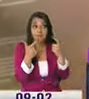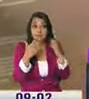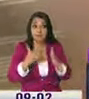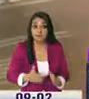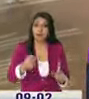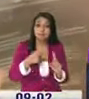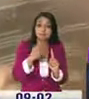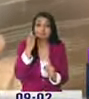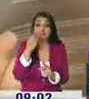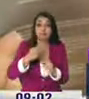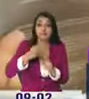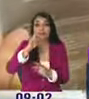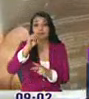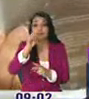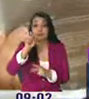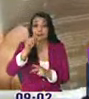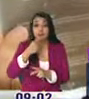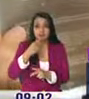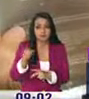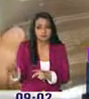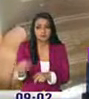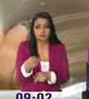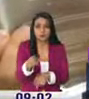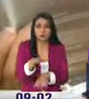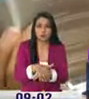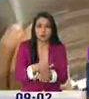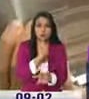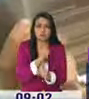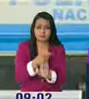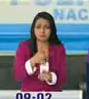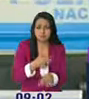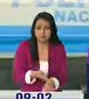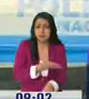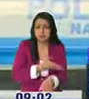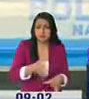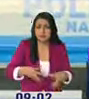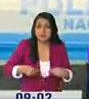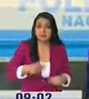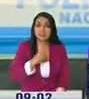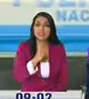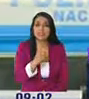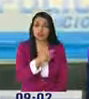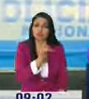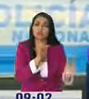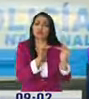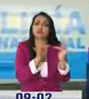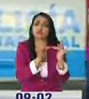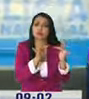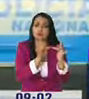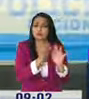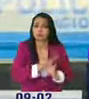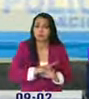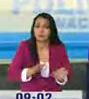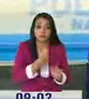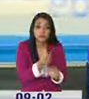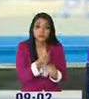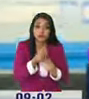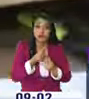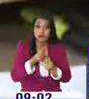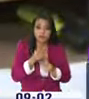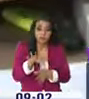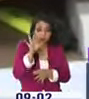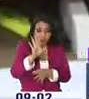Salazar, detalló en su impulso legal. Reconoció haber mantenido contacto con su tío Ricardo Rivera y dijo que la información hallada en